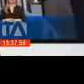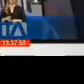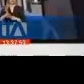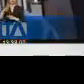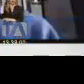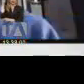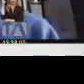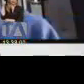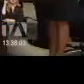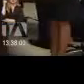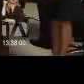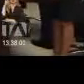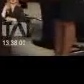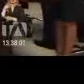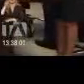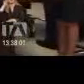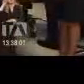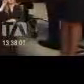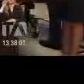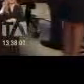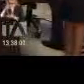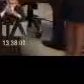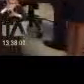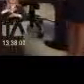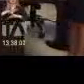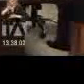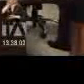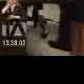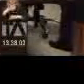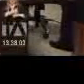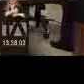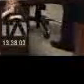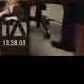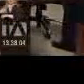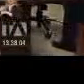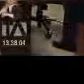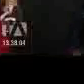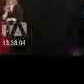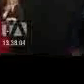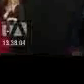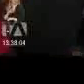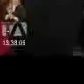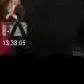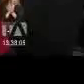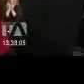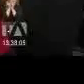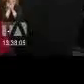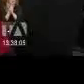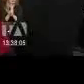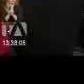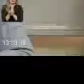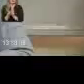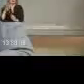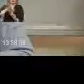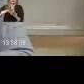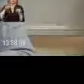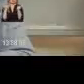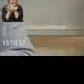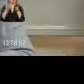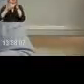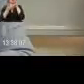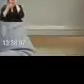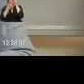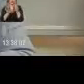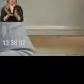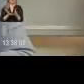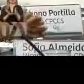diputados están de acuerdo con que legislativo sea bicameral pero proponen que deben existir cambios para la elección de asambleístas como por